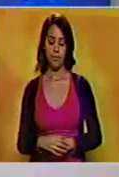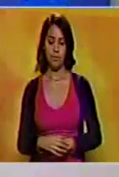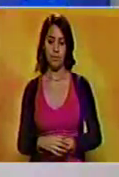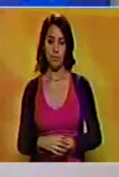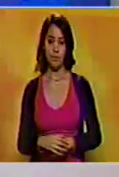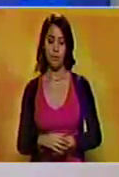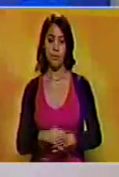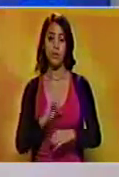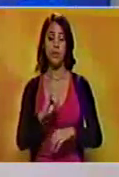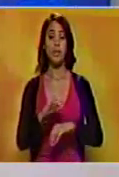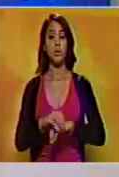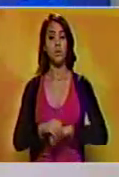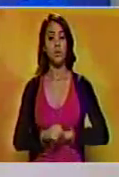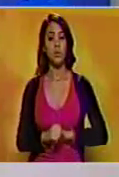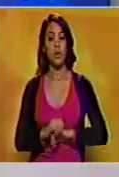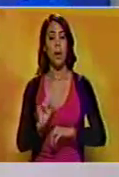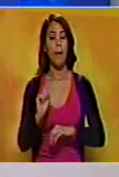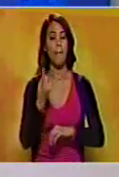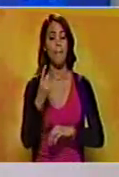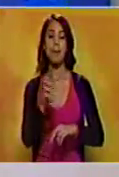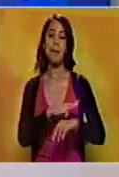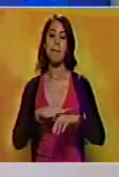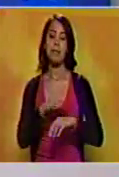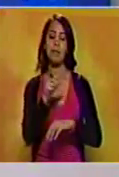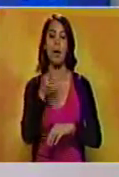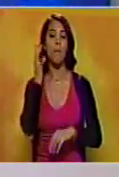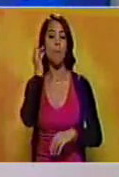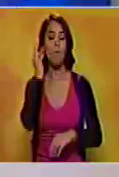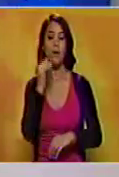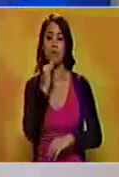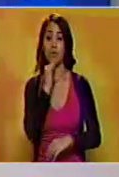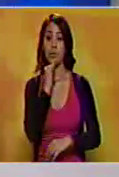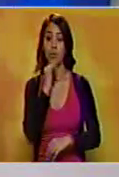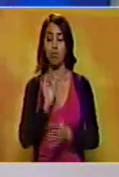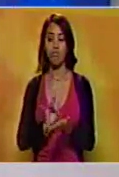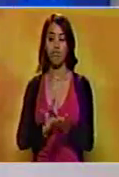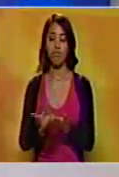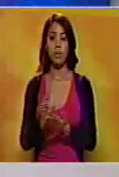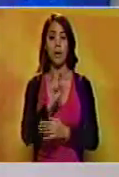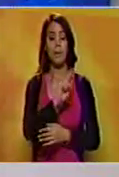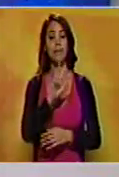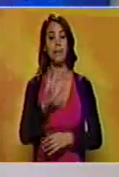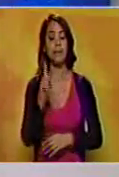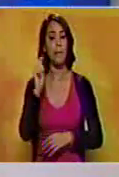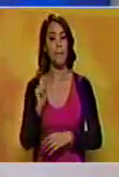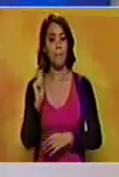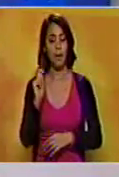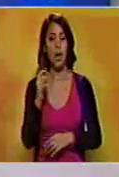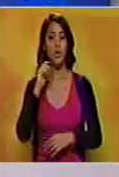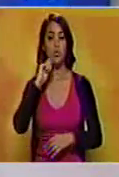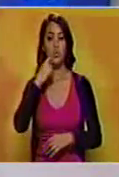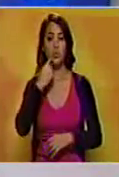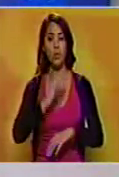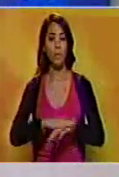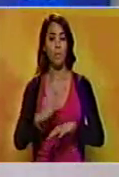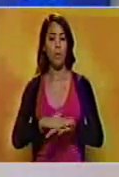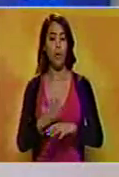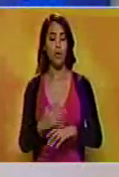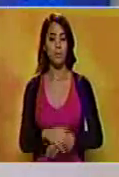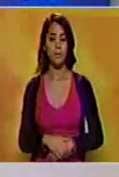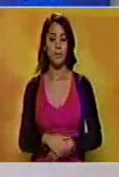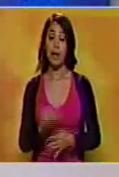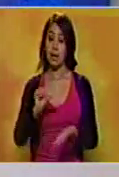En Reino Unido, la primera ministra británica, Theresa May, anunció que expulsará a 23 diplomáticos rusos luego de que Moscú